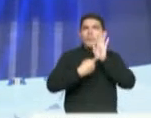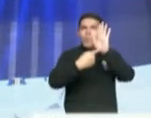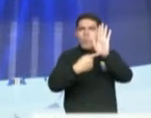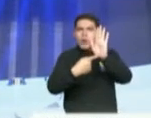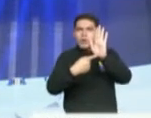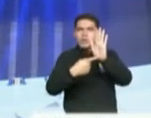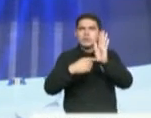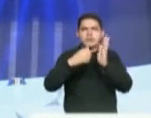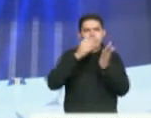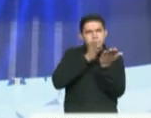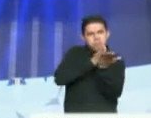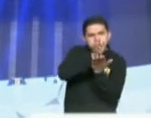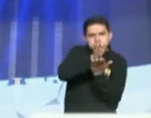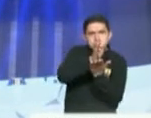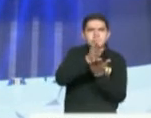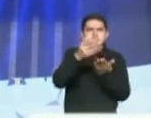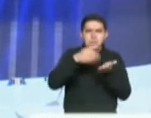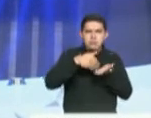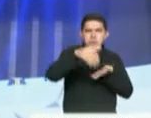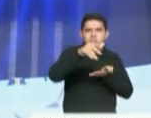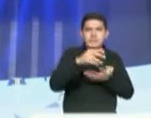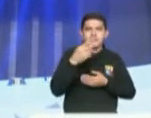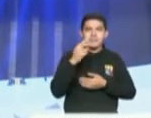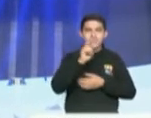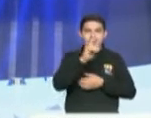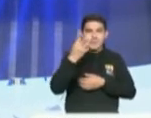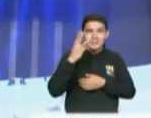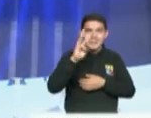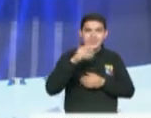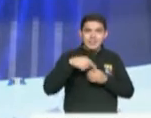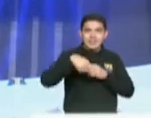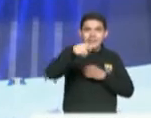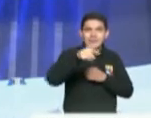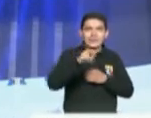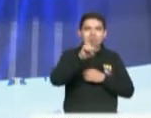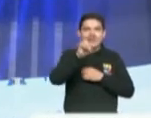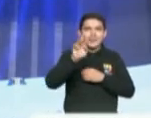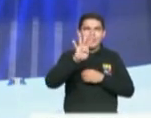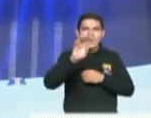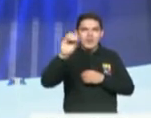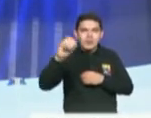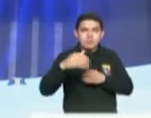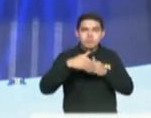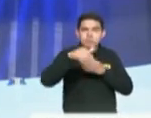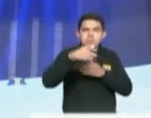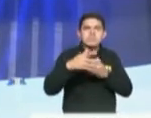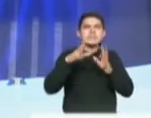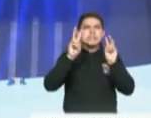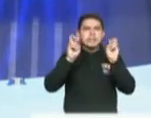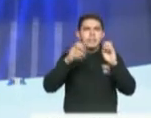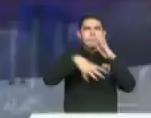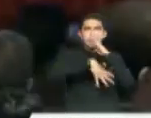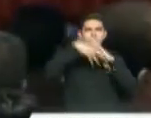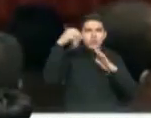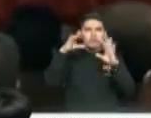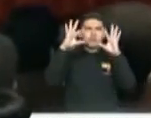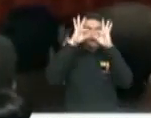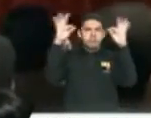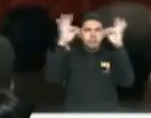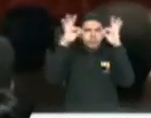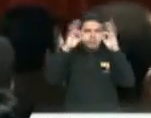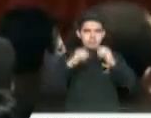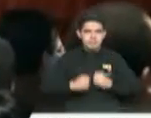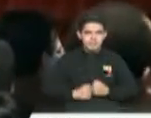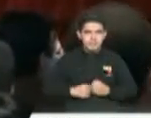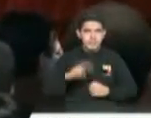que articulará el desarrollo de los sectores eléctrico e hidrocarburífero aquí les presentamos los detalles el